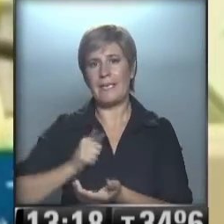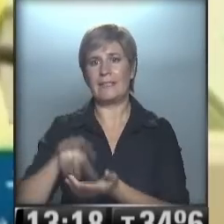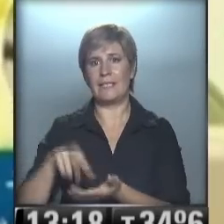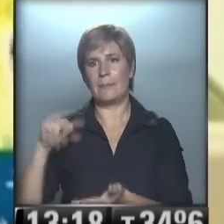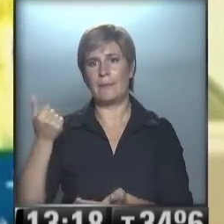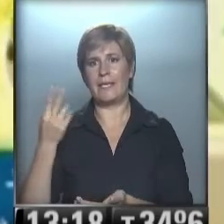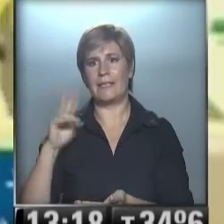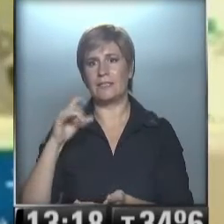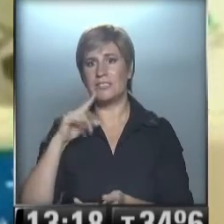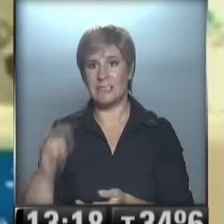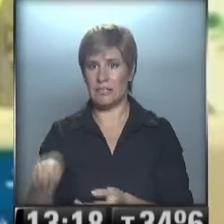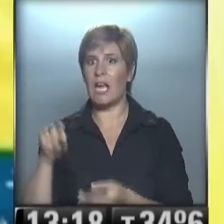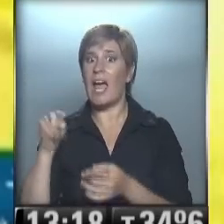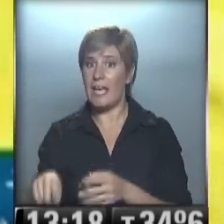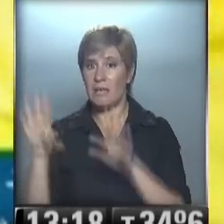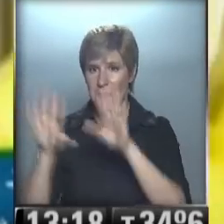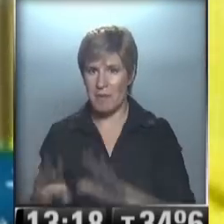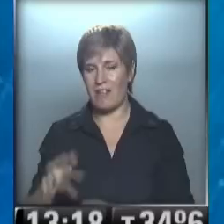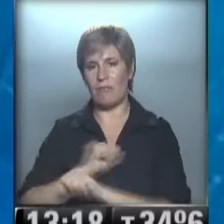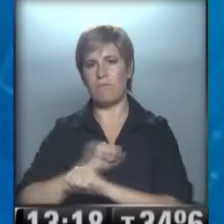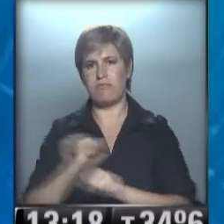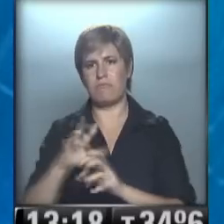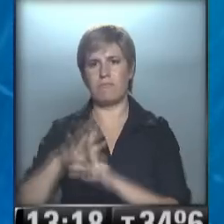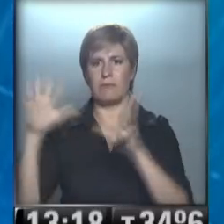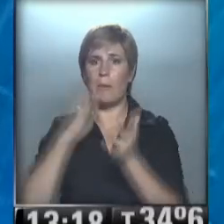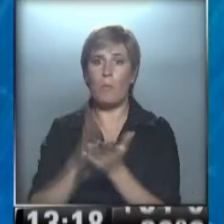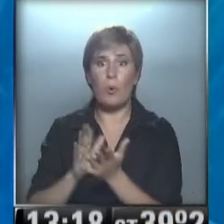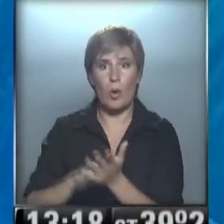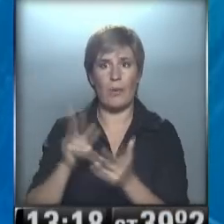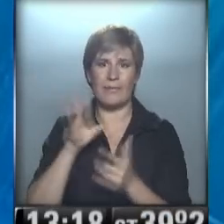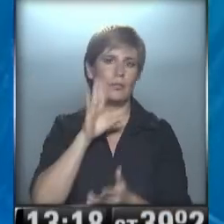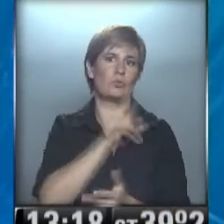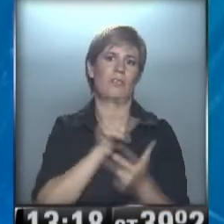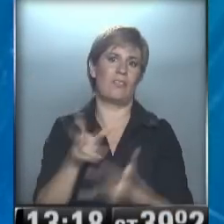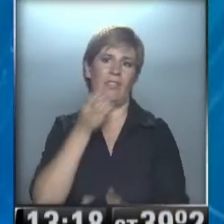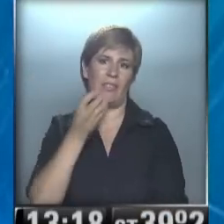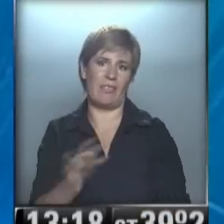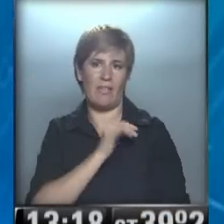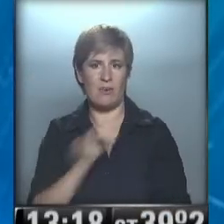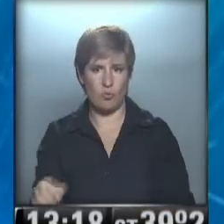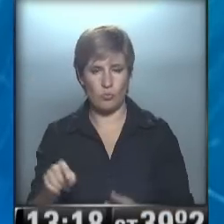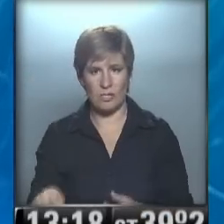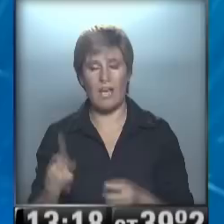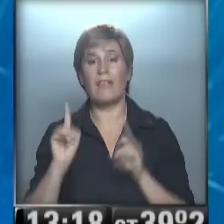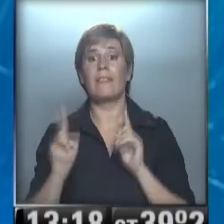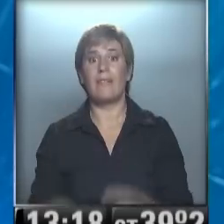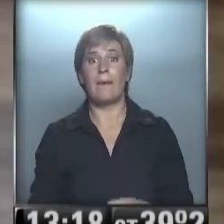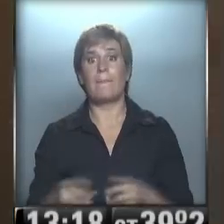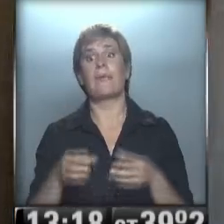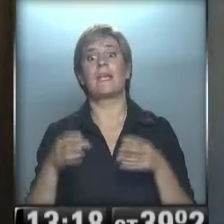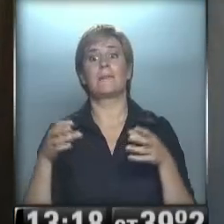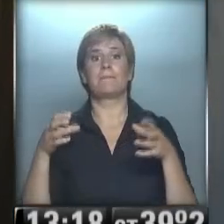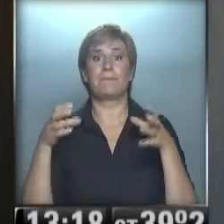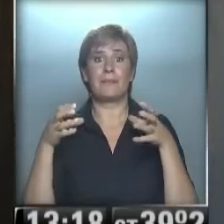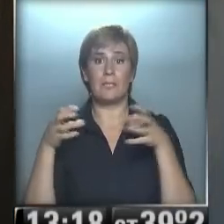asegura que se realizaron pruebas con explosivos de alto poder. Y finalmente, se autorizará a la Agencia Internacional de Energía Atómica